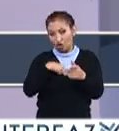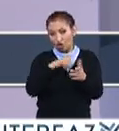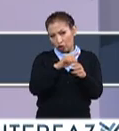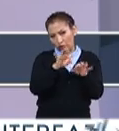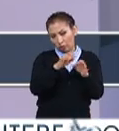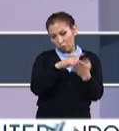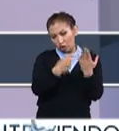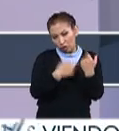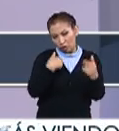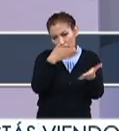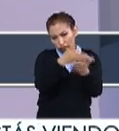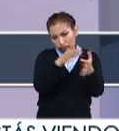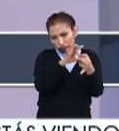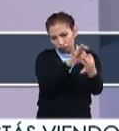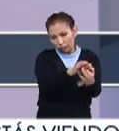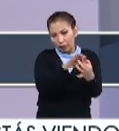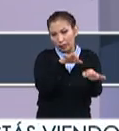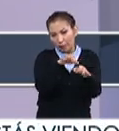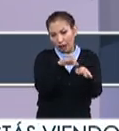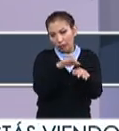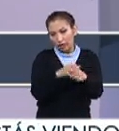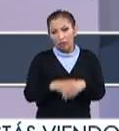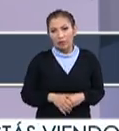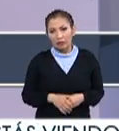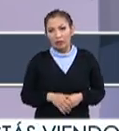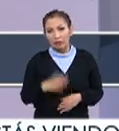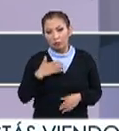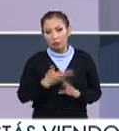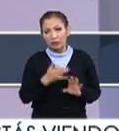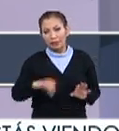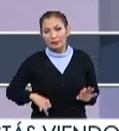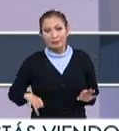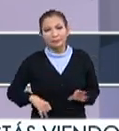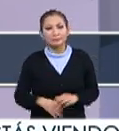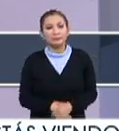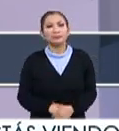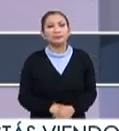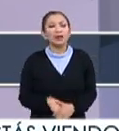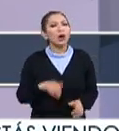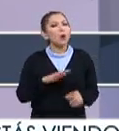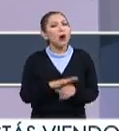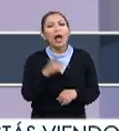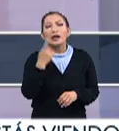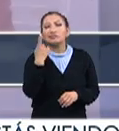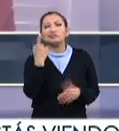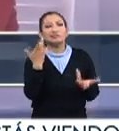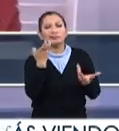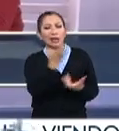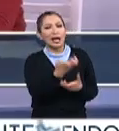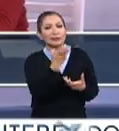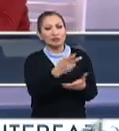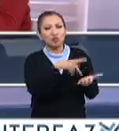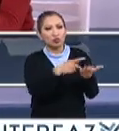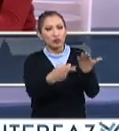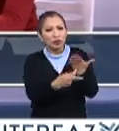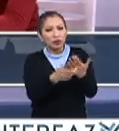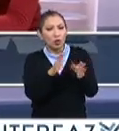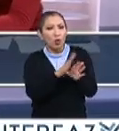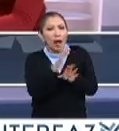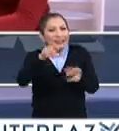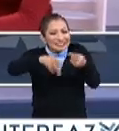yo estoy trabajando ahorita y el cual me parece muy interesante. ¿Cuál sería el ideal, por ejemplo, en este tipo de